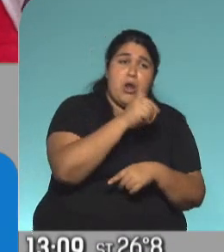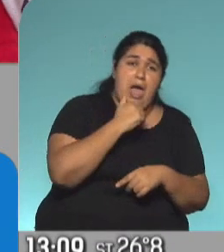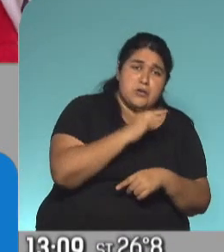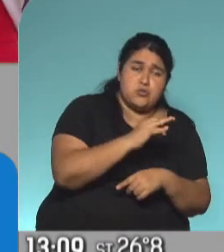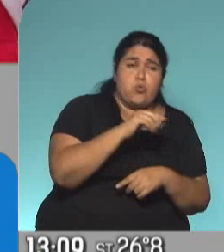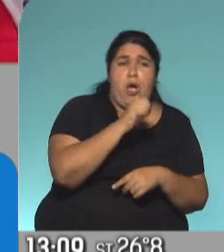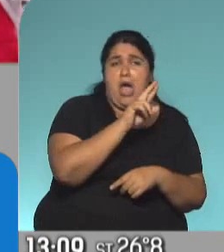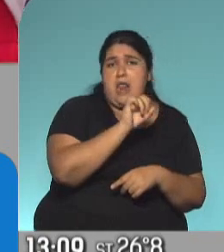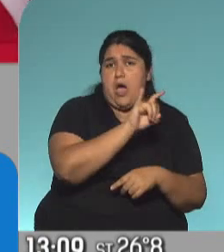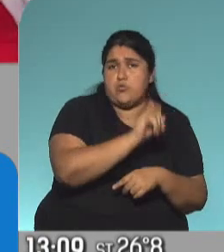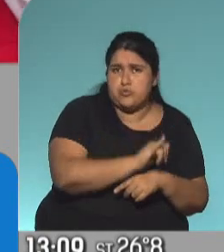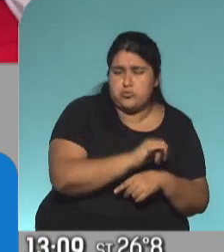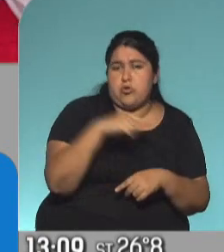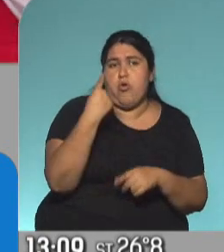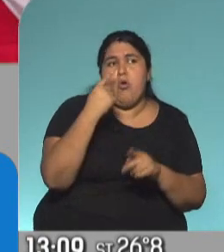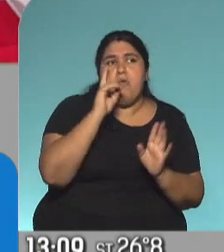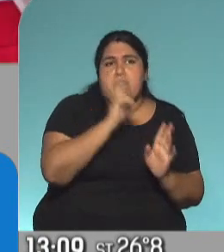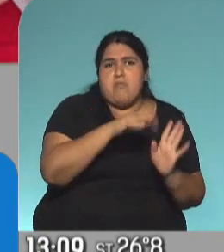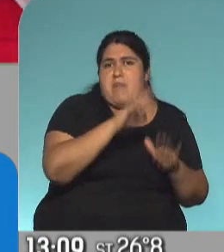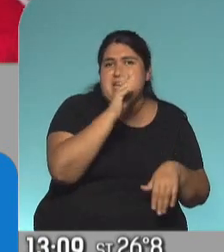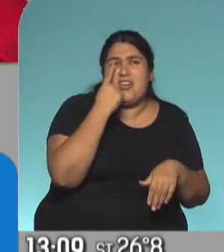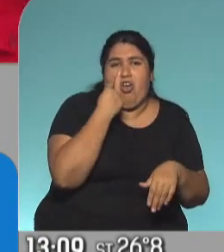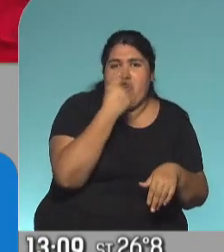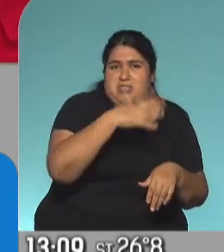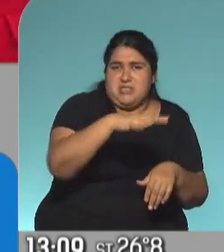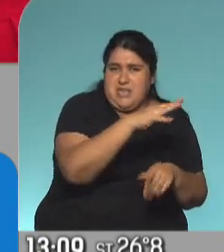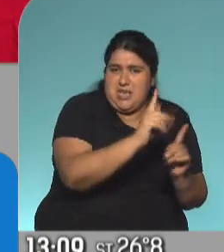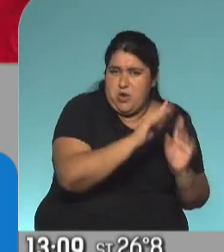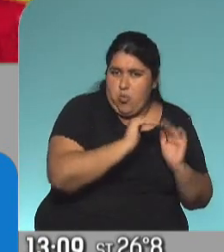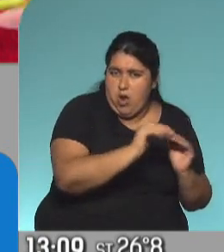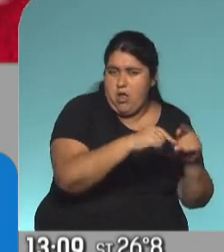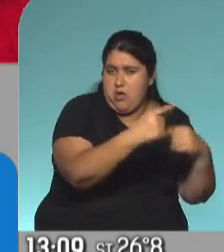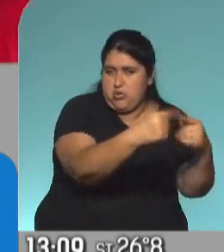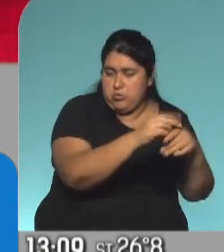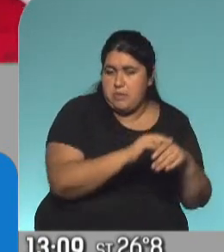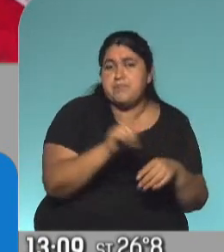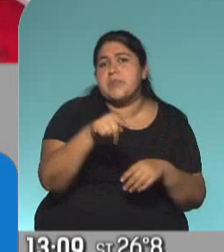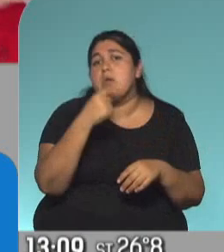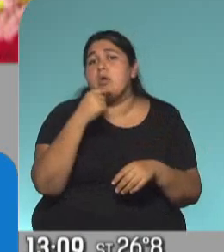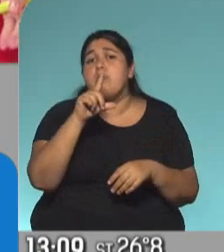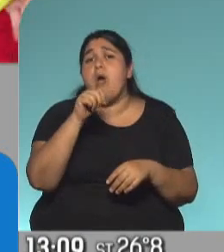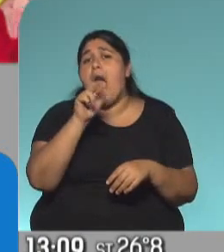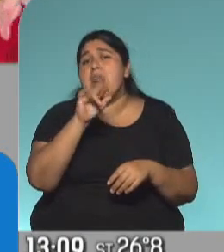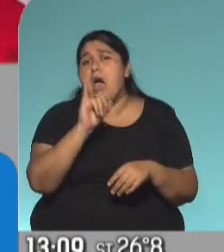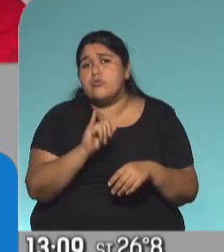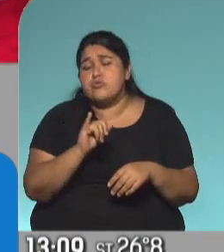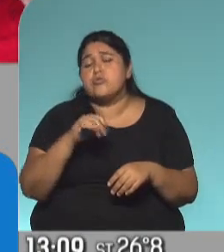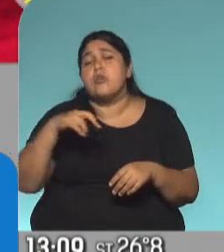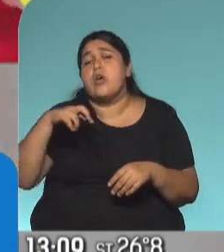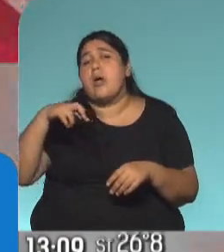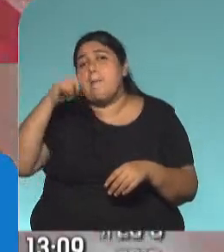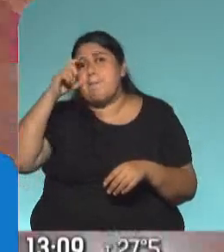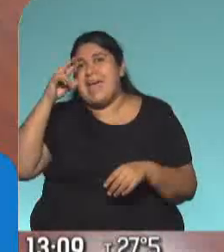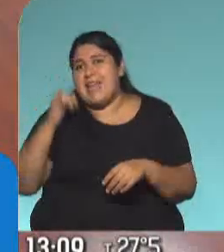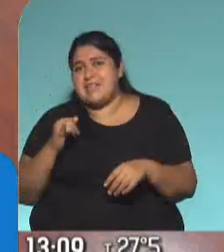Lasso-Arauz, que nos tienen más acostumbrados. El caso de un escenario de una segunda vuelta de Arauz con Yacu Pérez abre un signo de pregunta